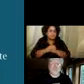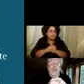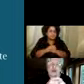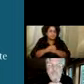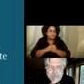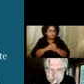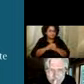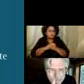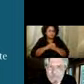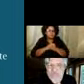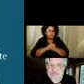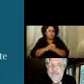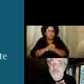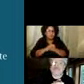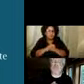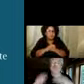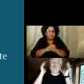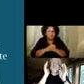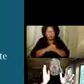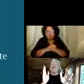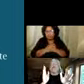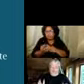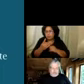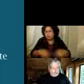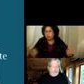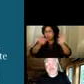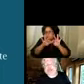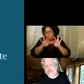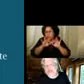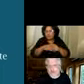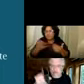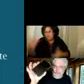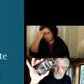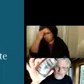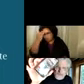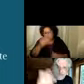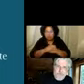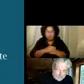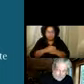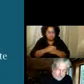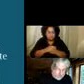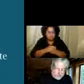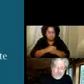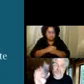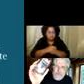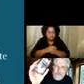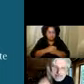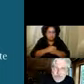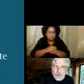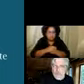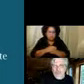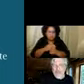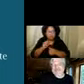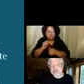esa fuerza laboral que tanto se necesita. Próxima página, por favor. Algo más que es importantísimo. Con el